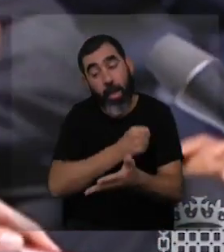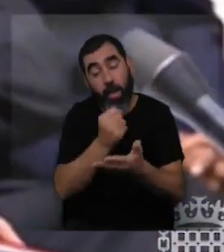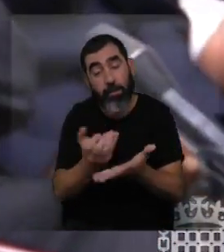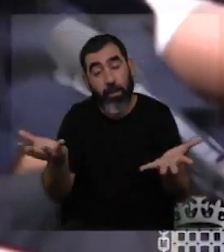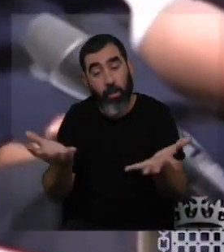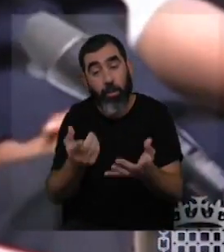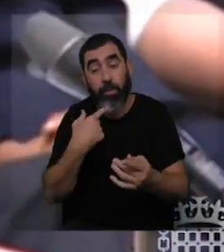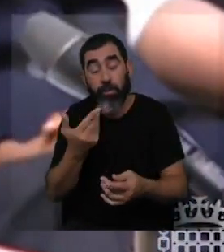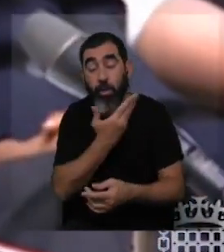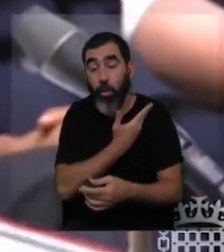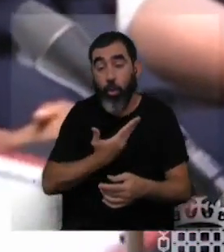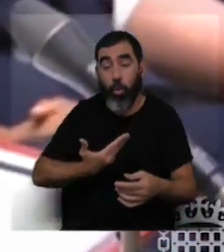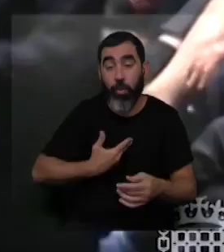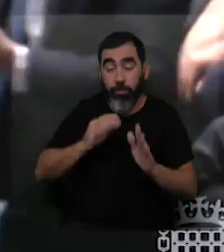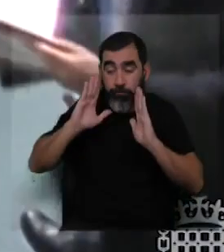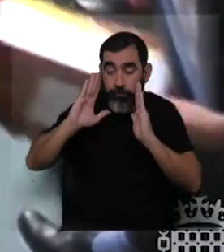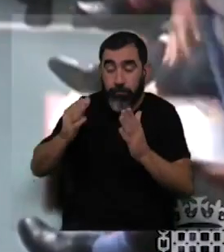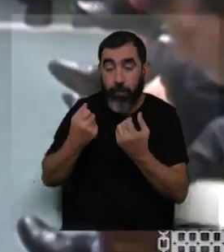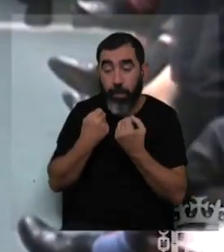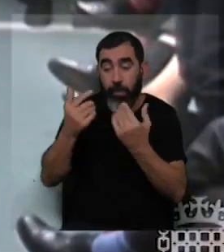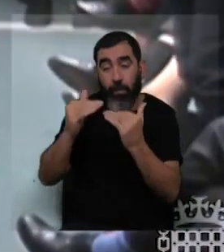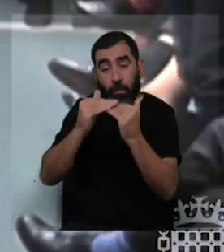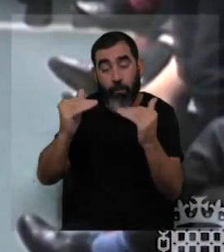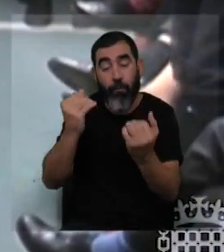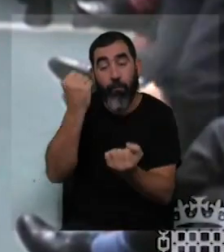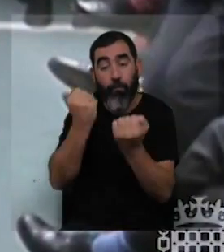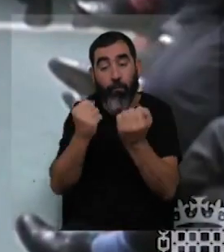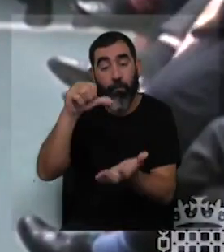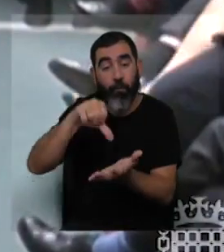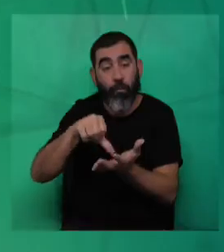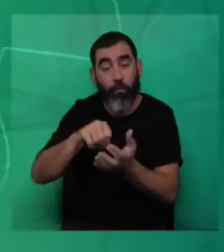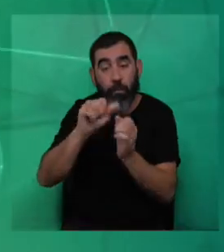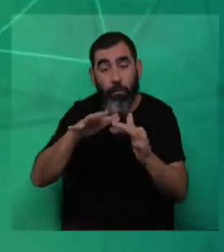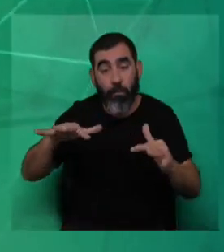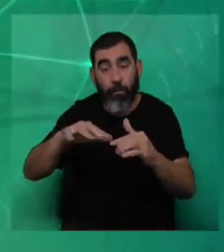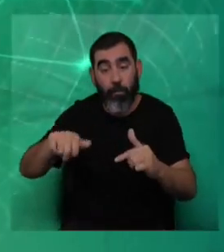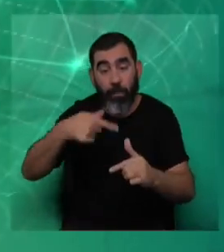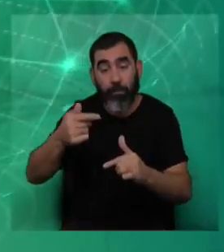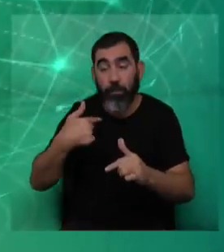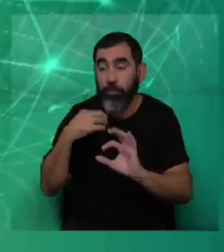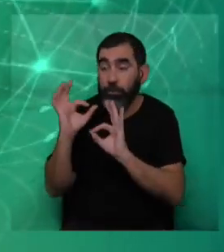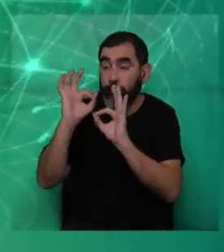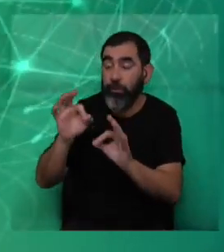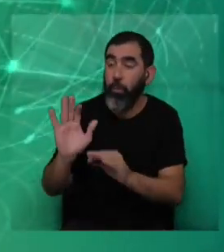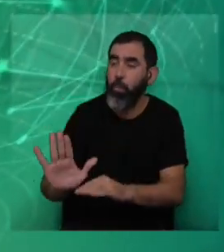que su gobierno se ha centrado en devolver la estabilidad económica al país tras la pandemia. Llegué al gobierno